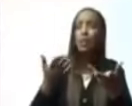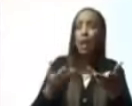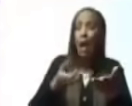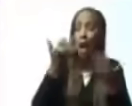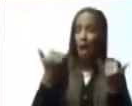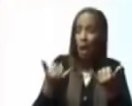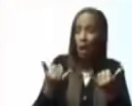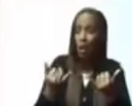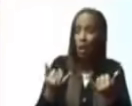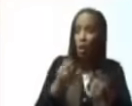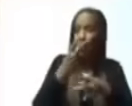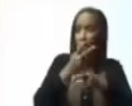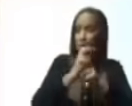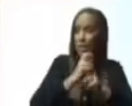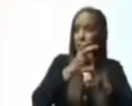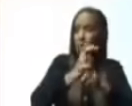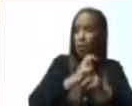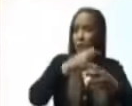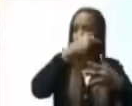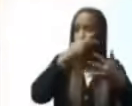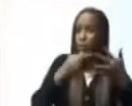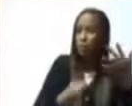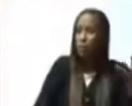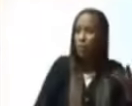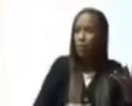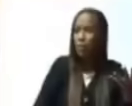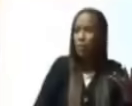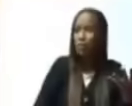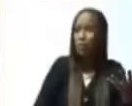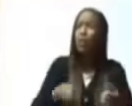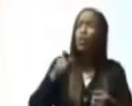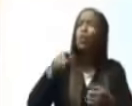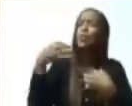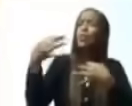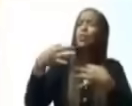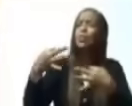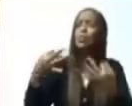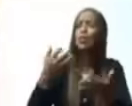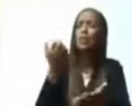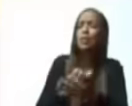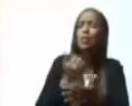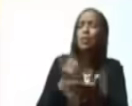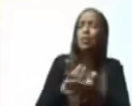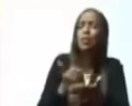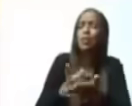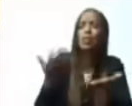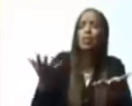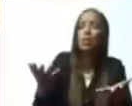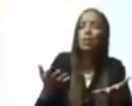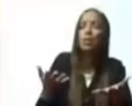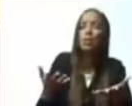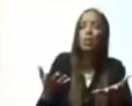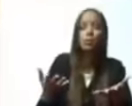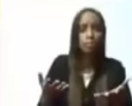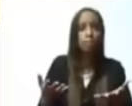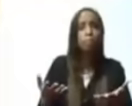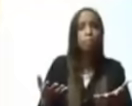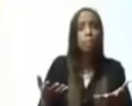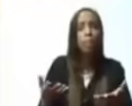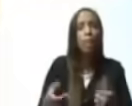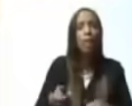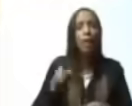que cuál er la situación Real de la economía y entonces me dio